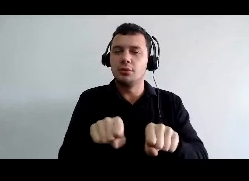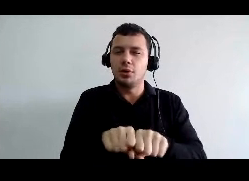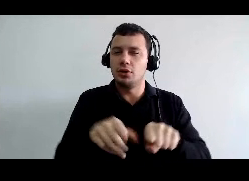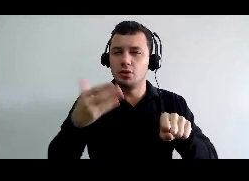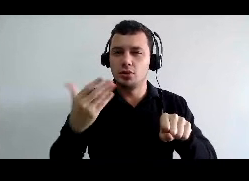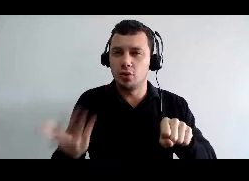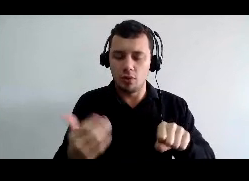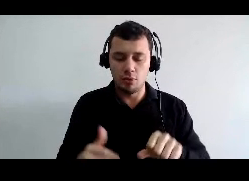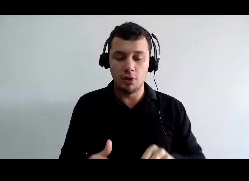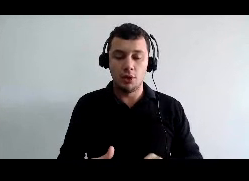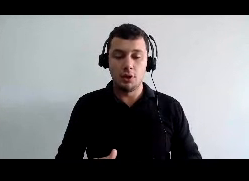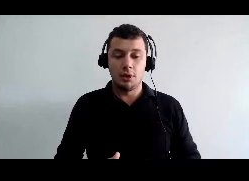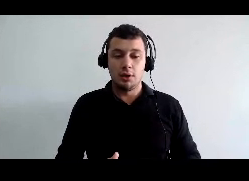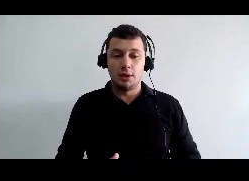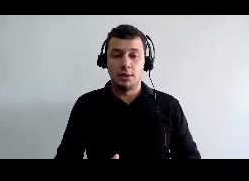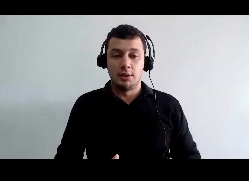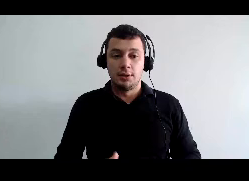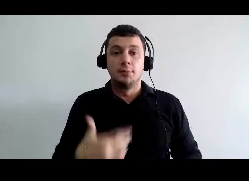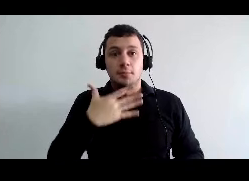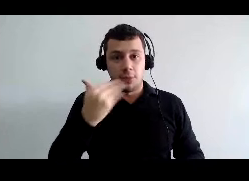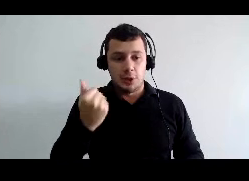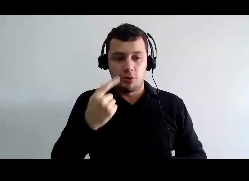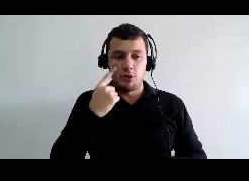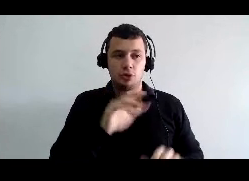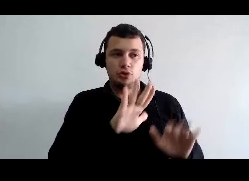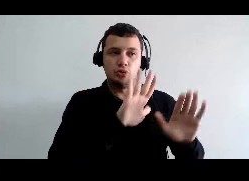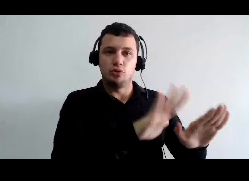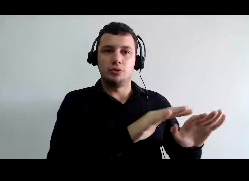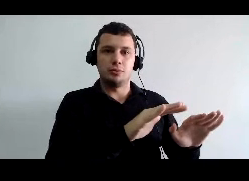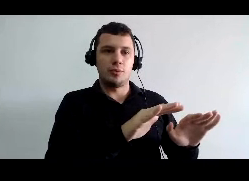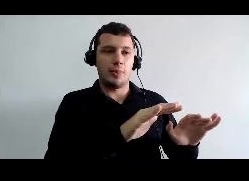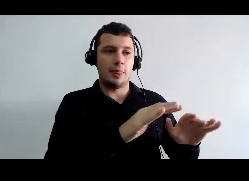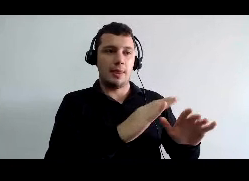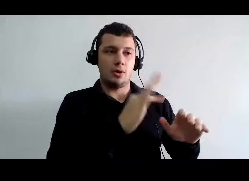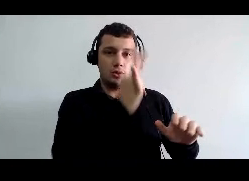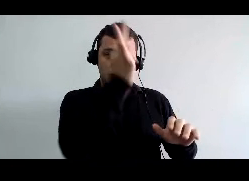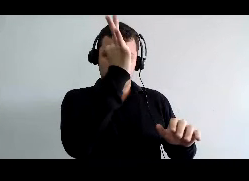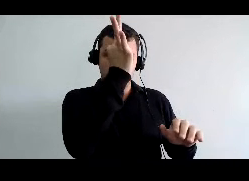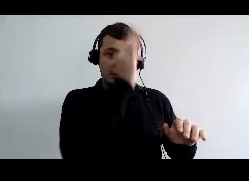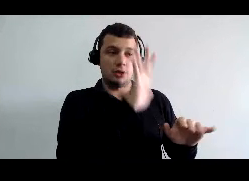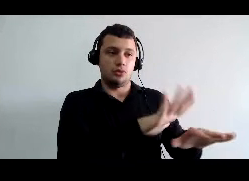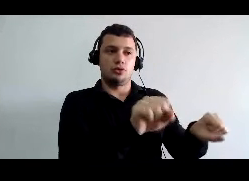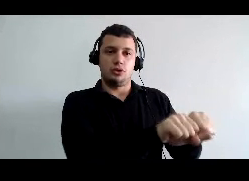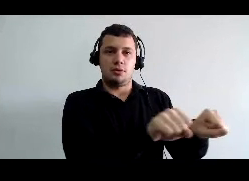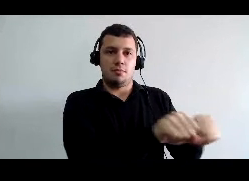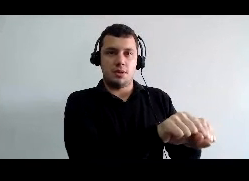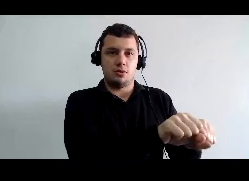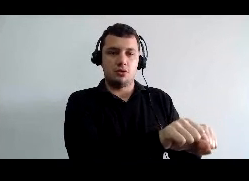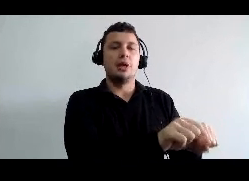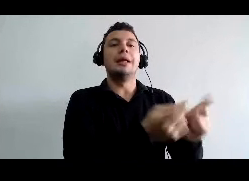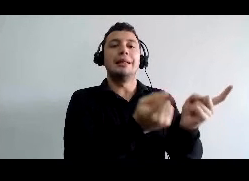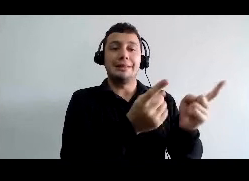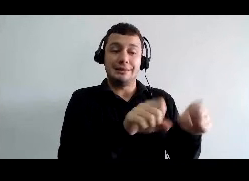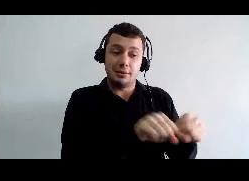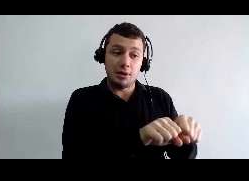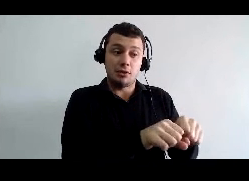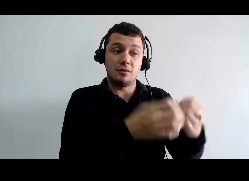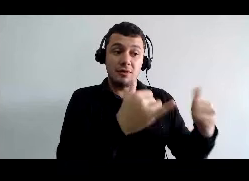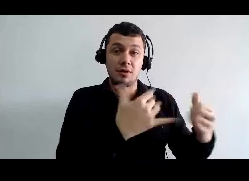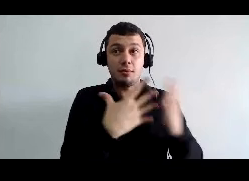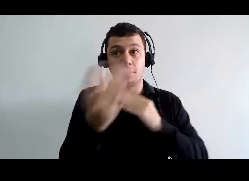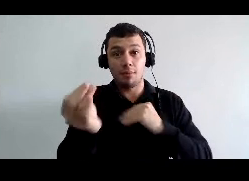o se recomienda que tenga un calzado en la institución con la que trabaja todo el día, que debe ser un calzado